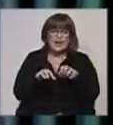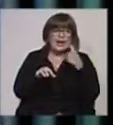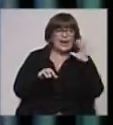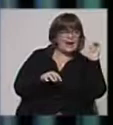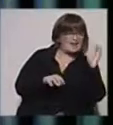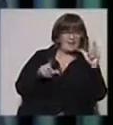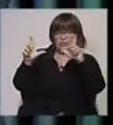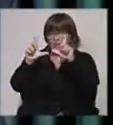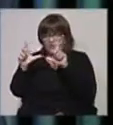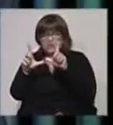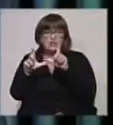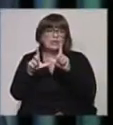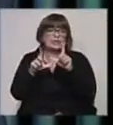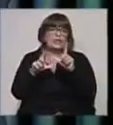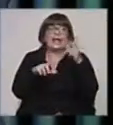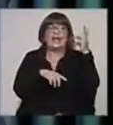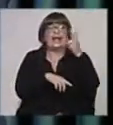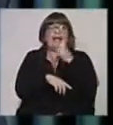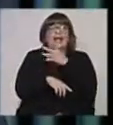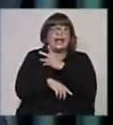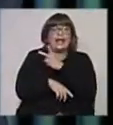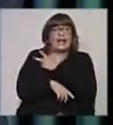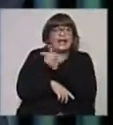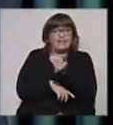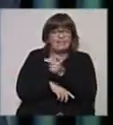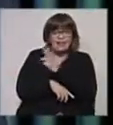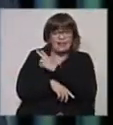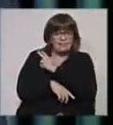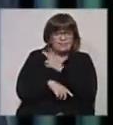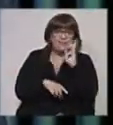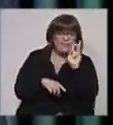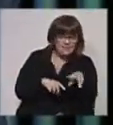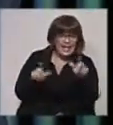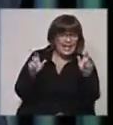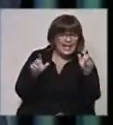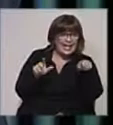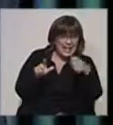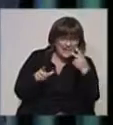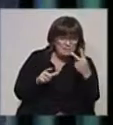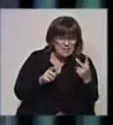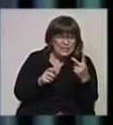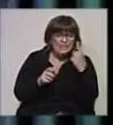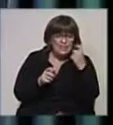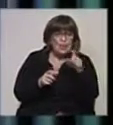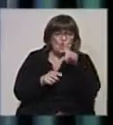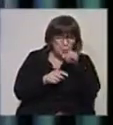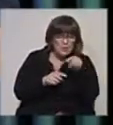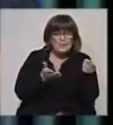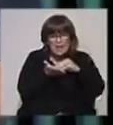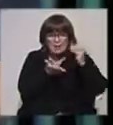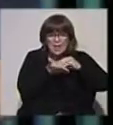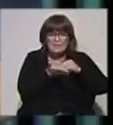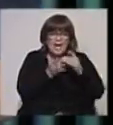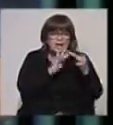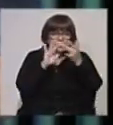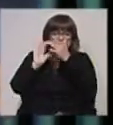haces televisión y tus jefes están mirando por los otros canales lo que está pasando, están siguiendo otras cuentas de Twitter. El